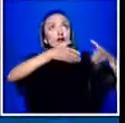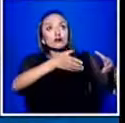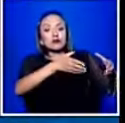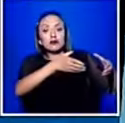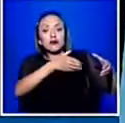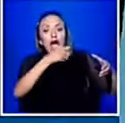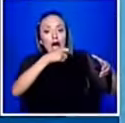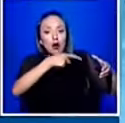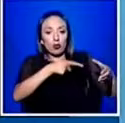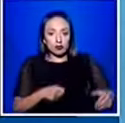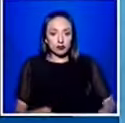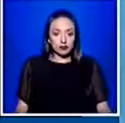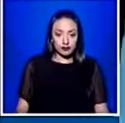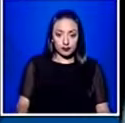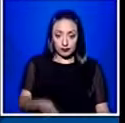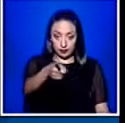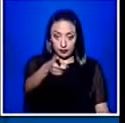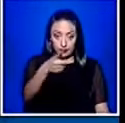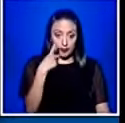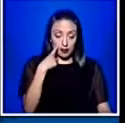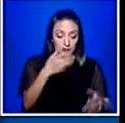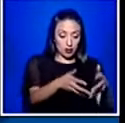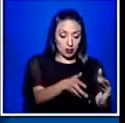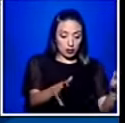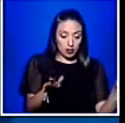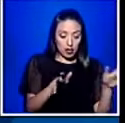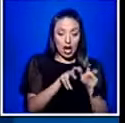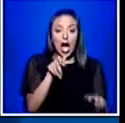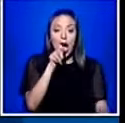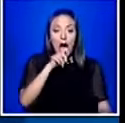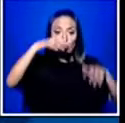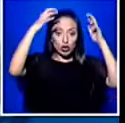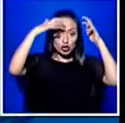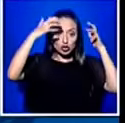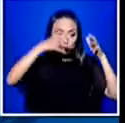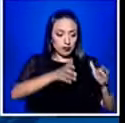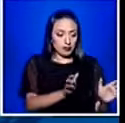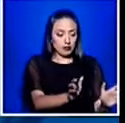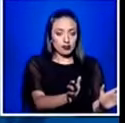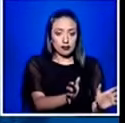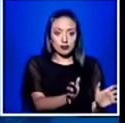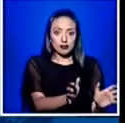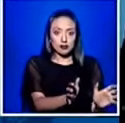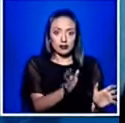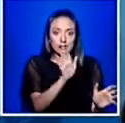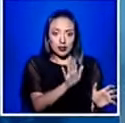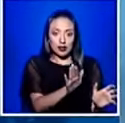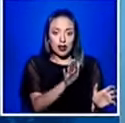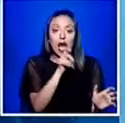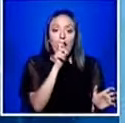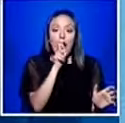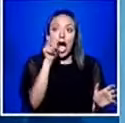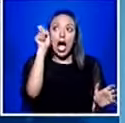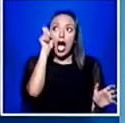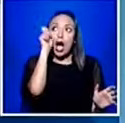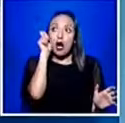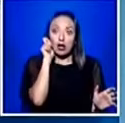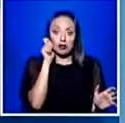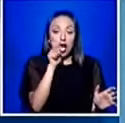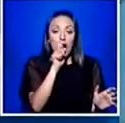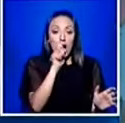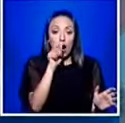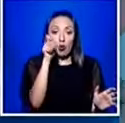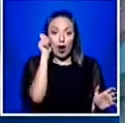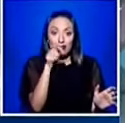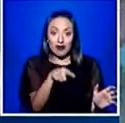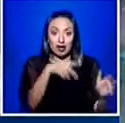Y ahí está, ¿no? Ahí están las tinas, la tina, el balde. ¿Dónde cogieron de la lluvia? Sí, porque